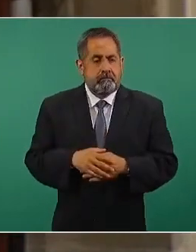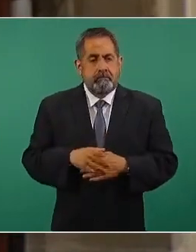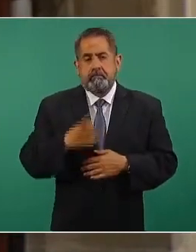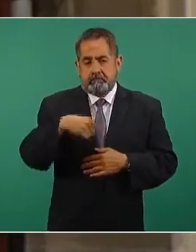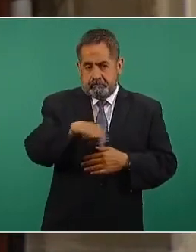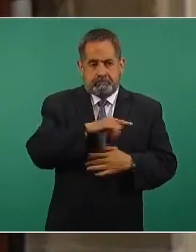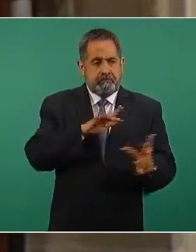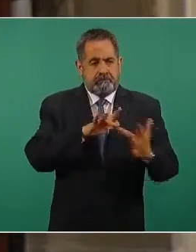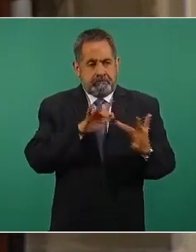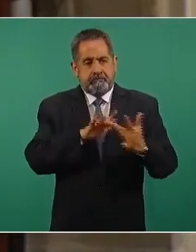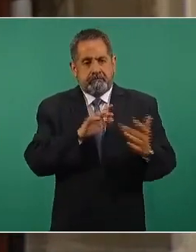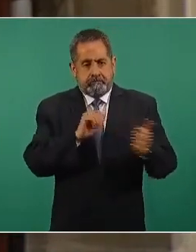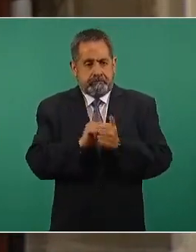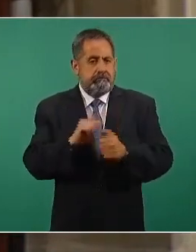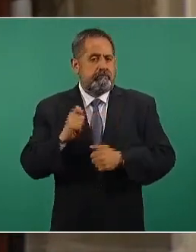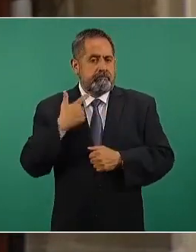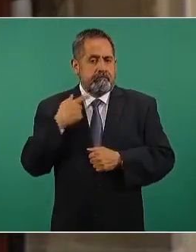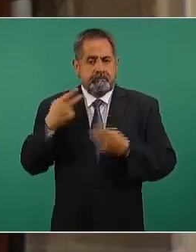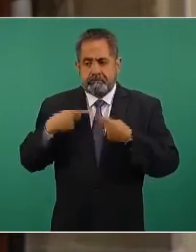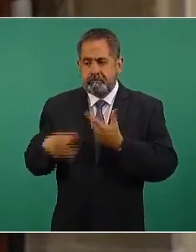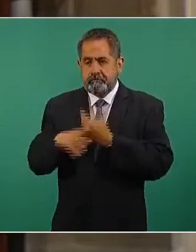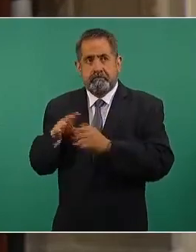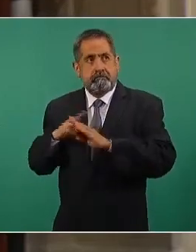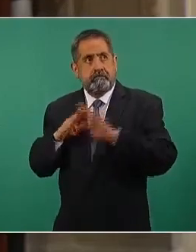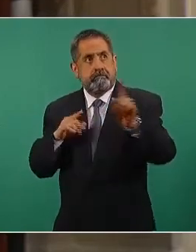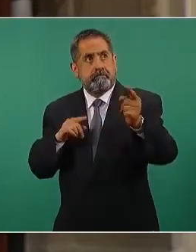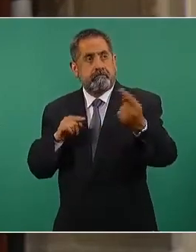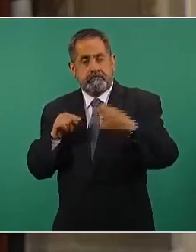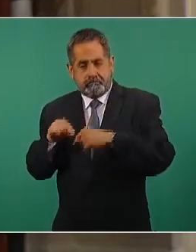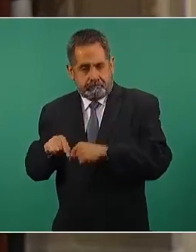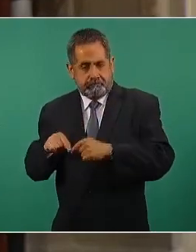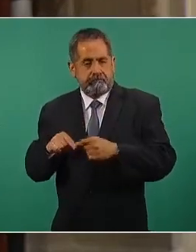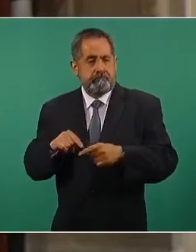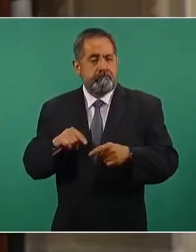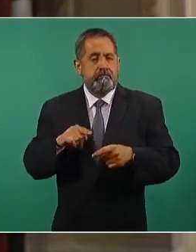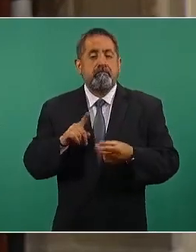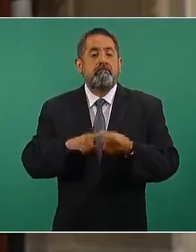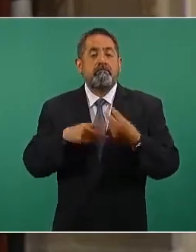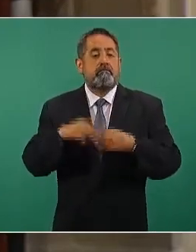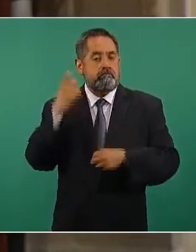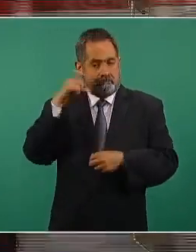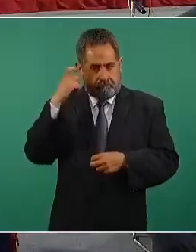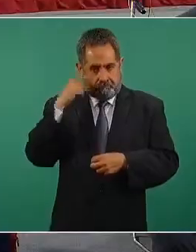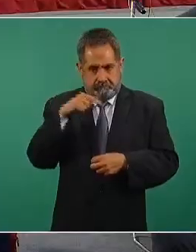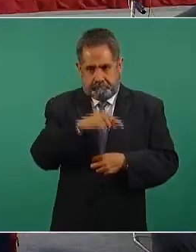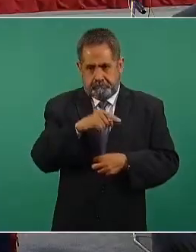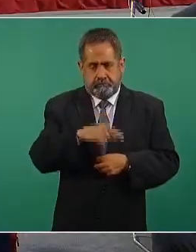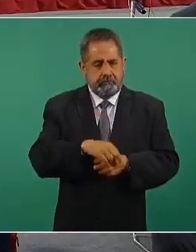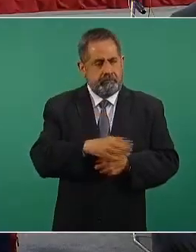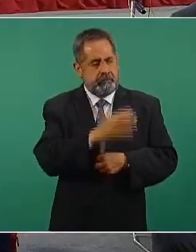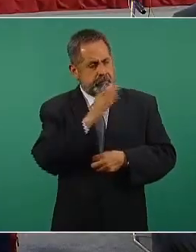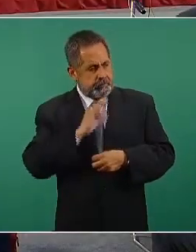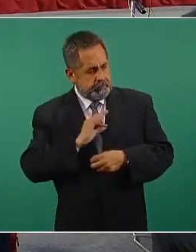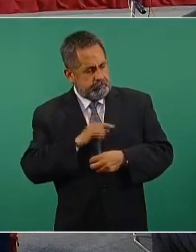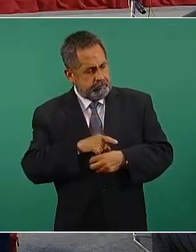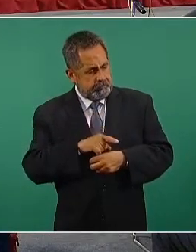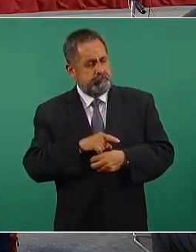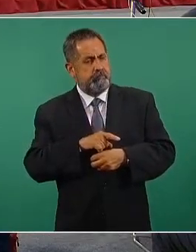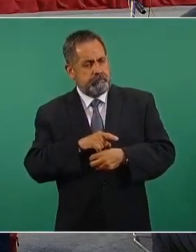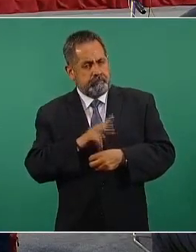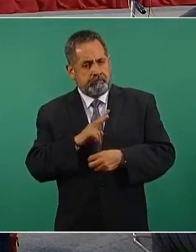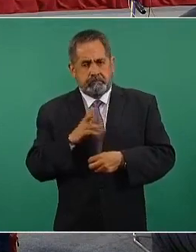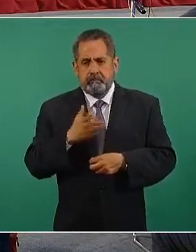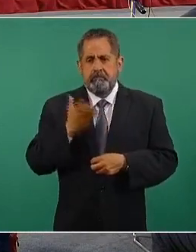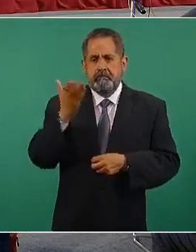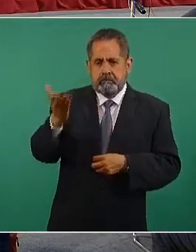nosotros algunos exbraceros, específicamente el estado de Querétaro, y pues nos hicieron un comentario, la